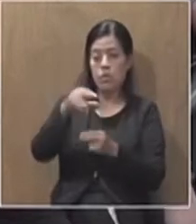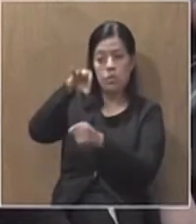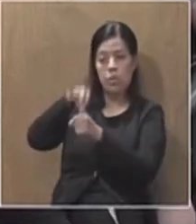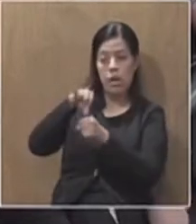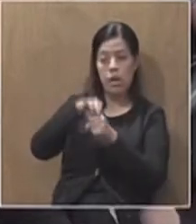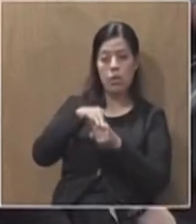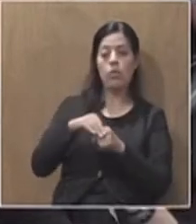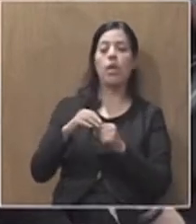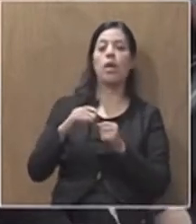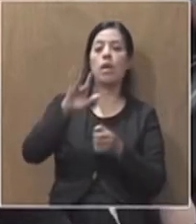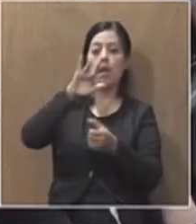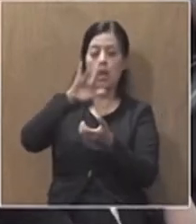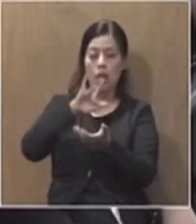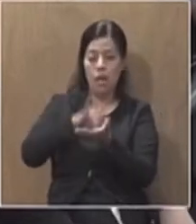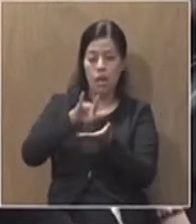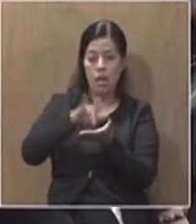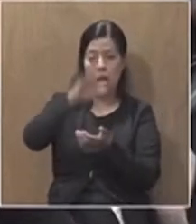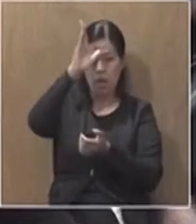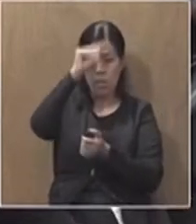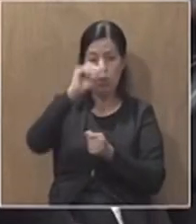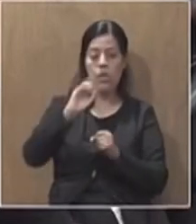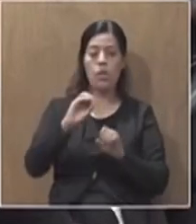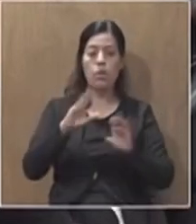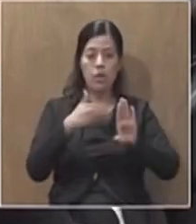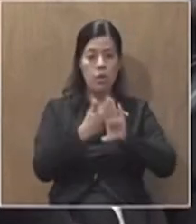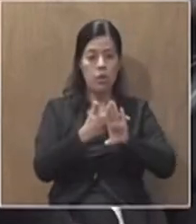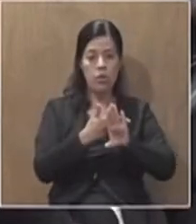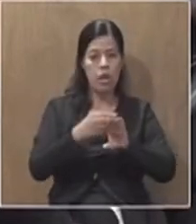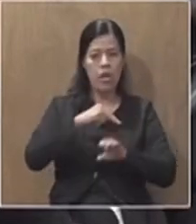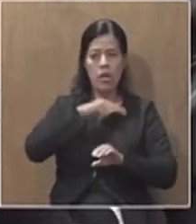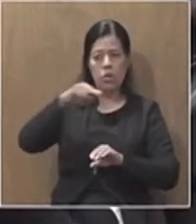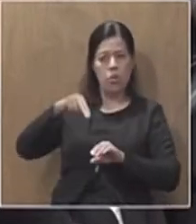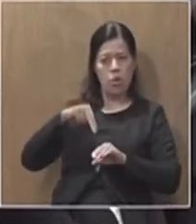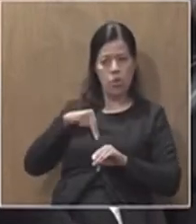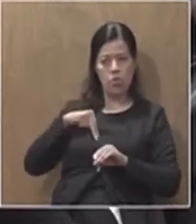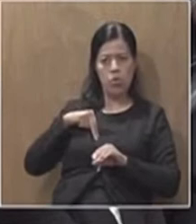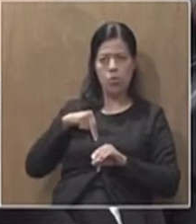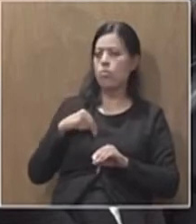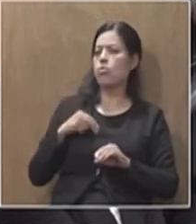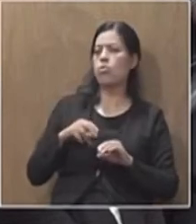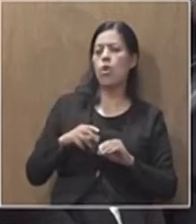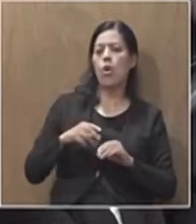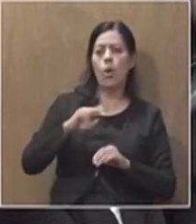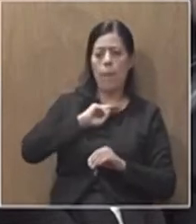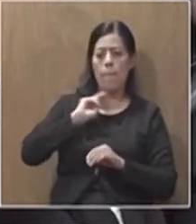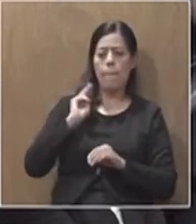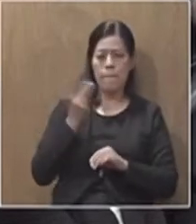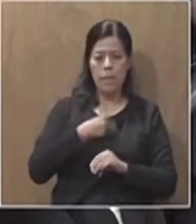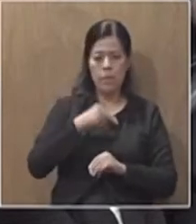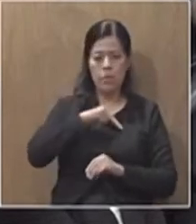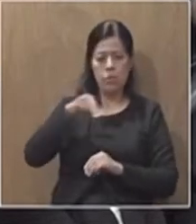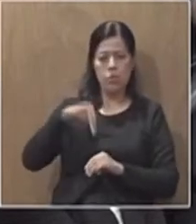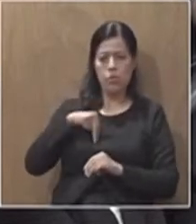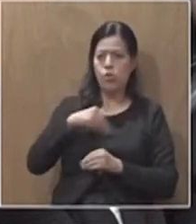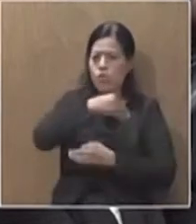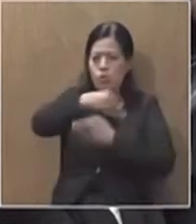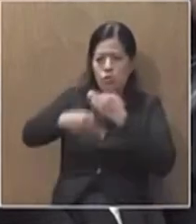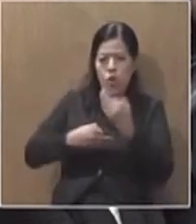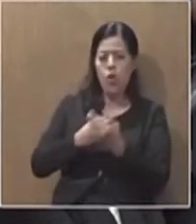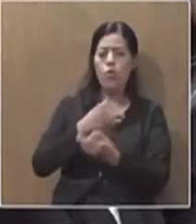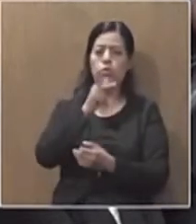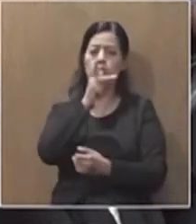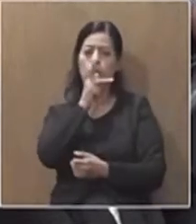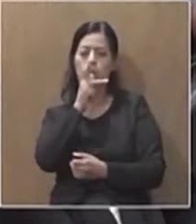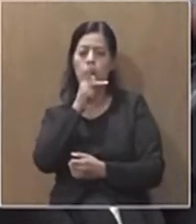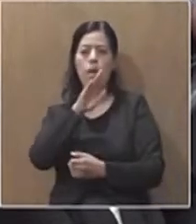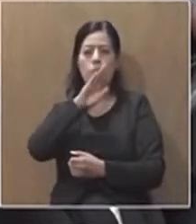A favor o en contra una iniciativa no tenemos por qué arriesgar la seguridad de Ninguno de los integrantes aquí todos son padres de familia hermanos